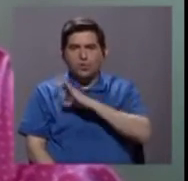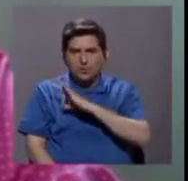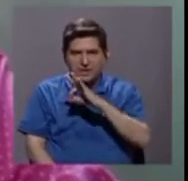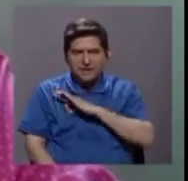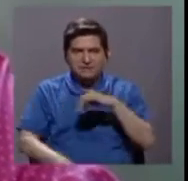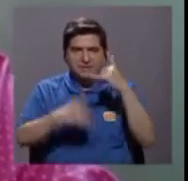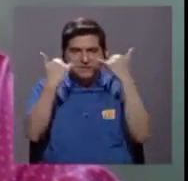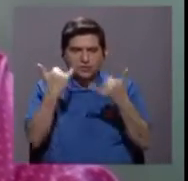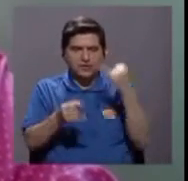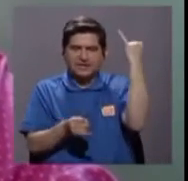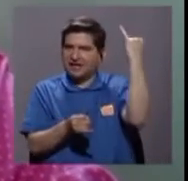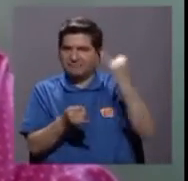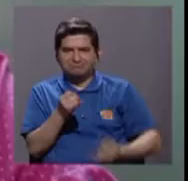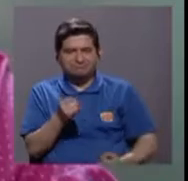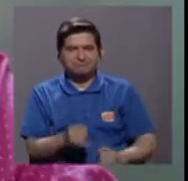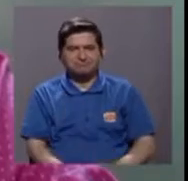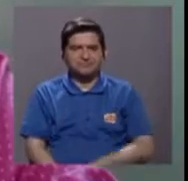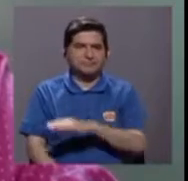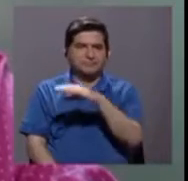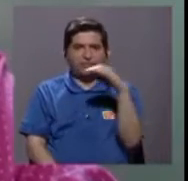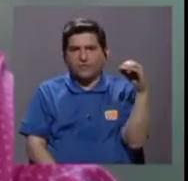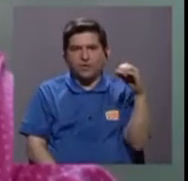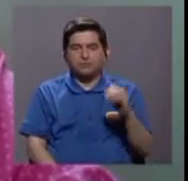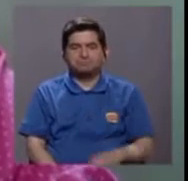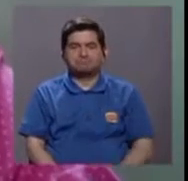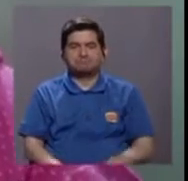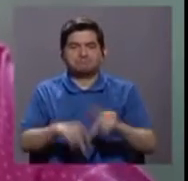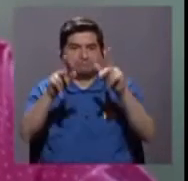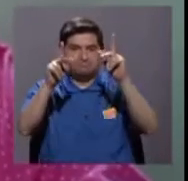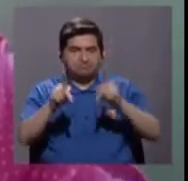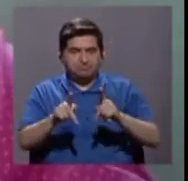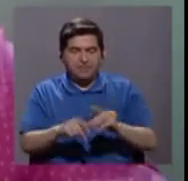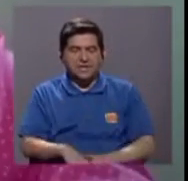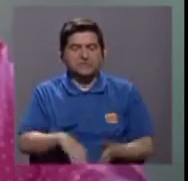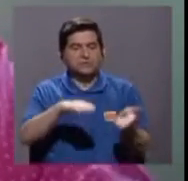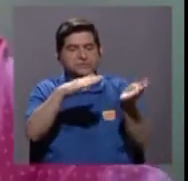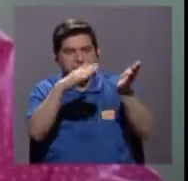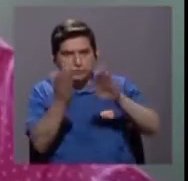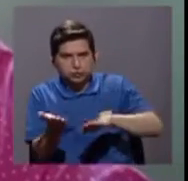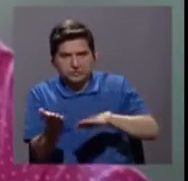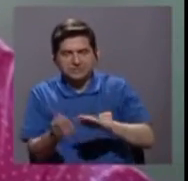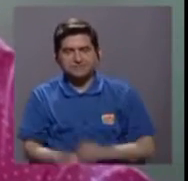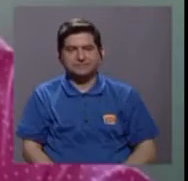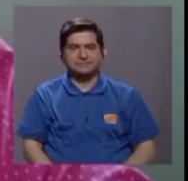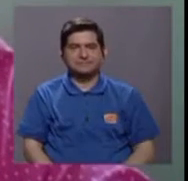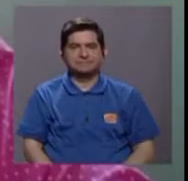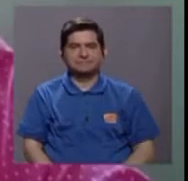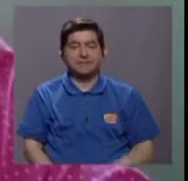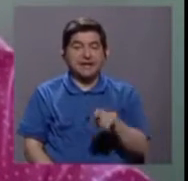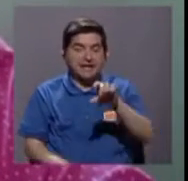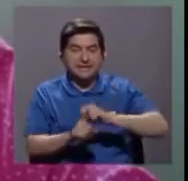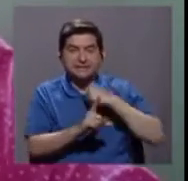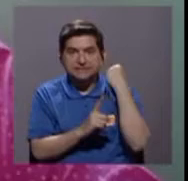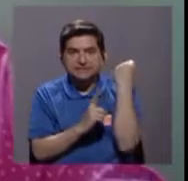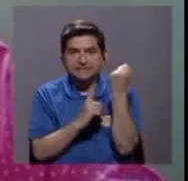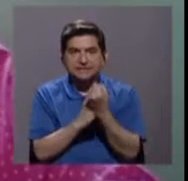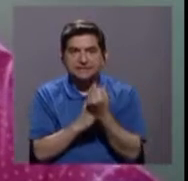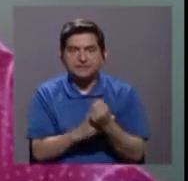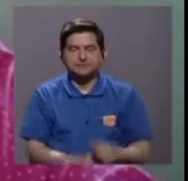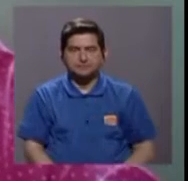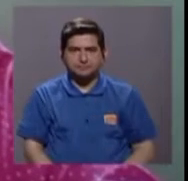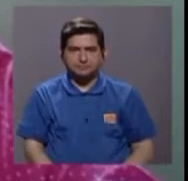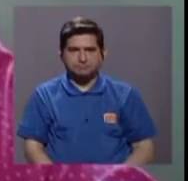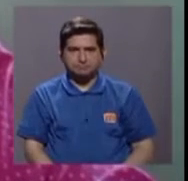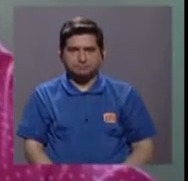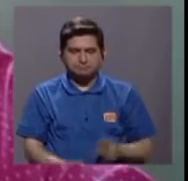que ya caducaron o porque las personas han fallecido. En ese sentido, digamos, la suma